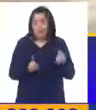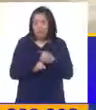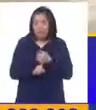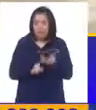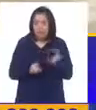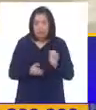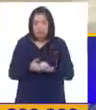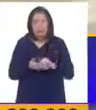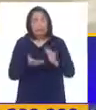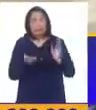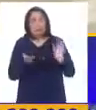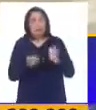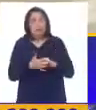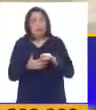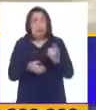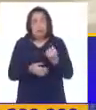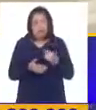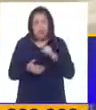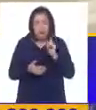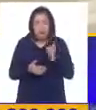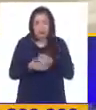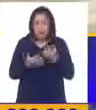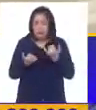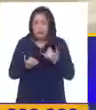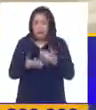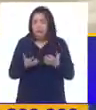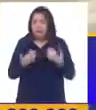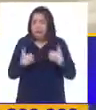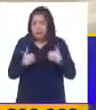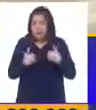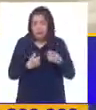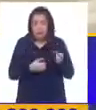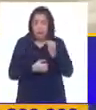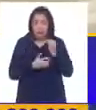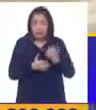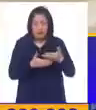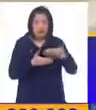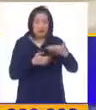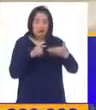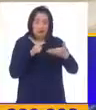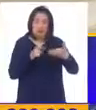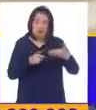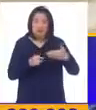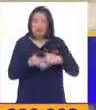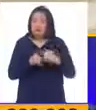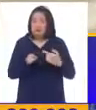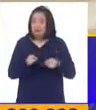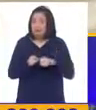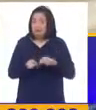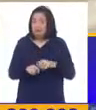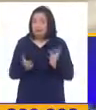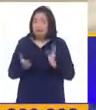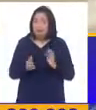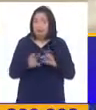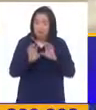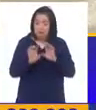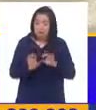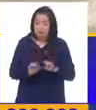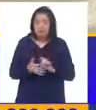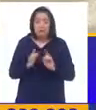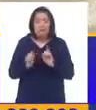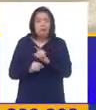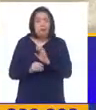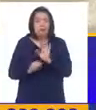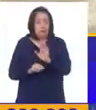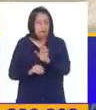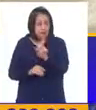físicas. Esas son las únicas denuncias que hasta el momento figuran en el récord del cantante y el acta de intervención que ha sido formulada el día de ayer.